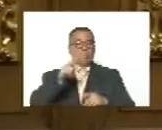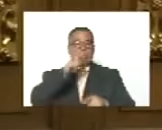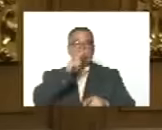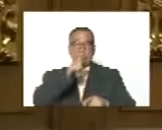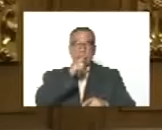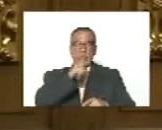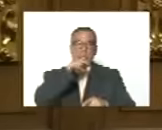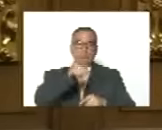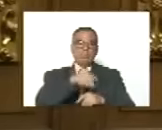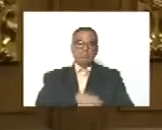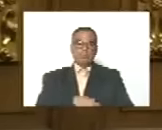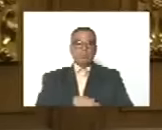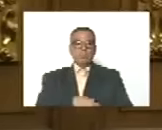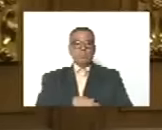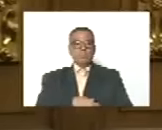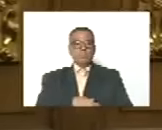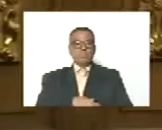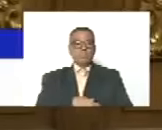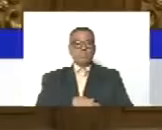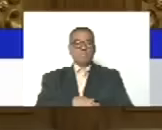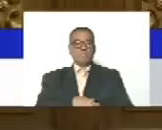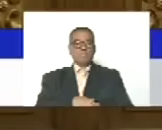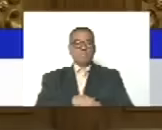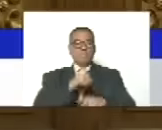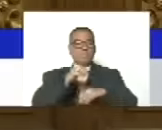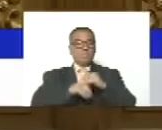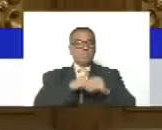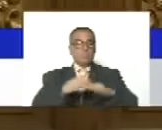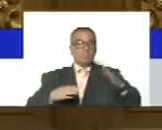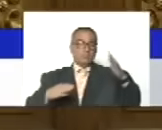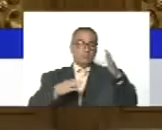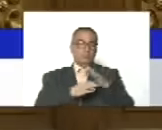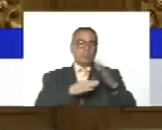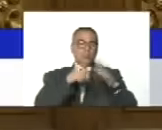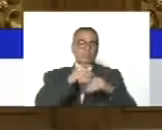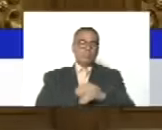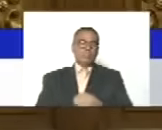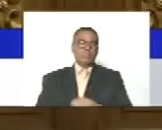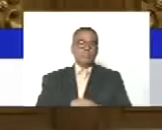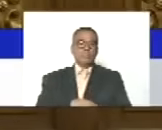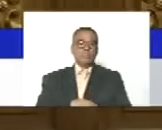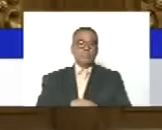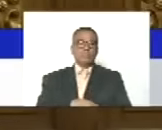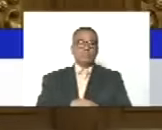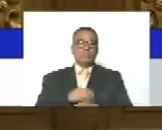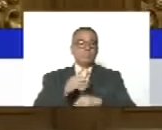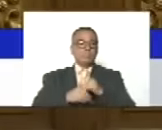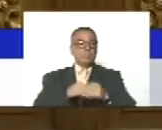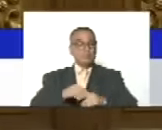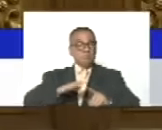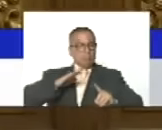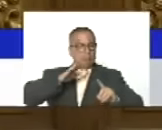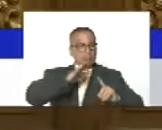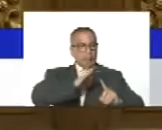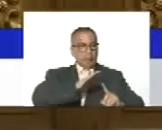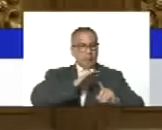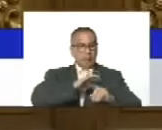hostiles con las medidas de bloqueo y medidas